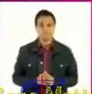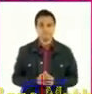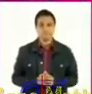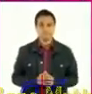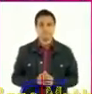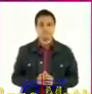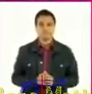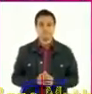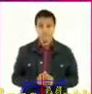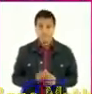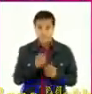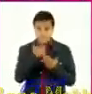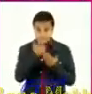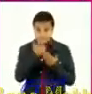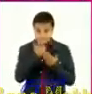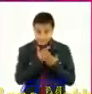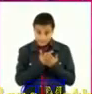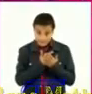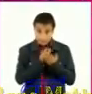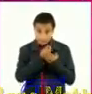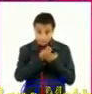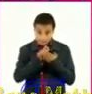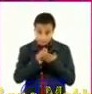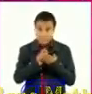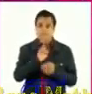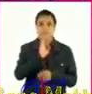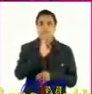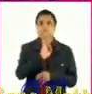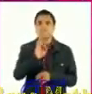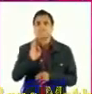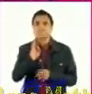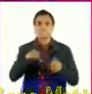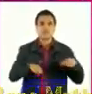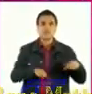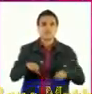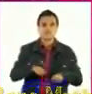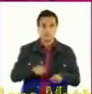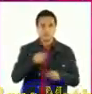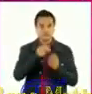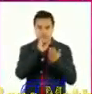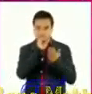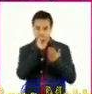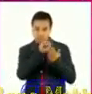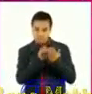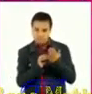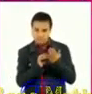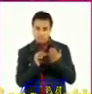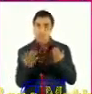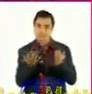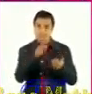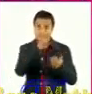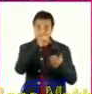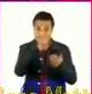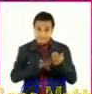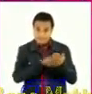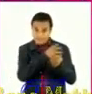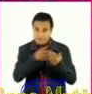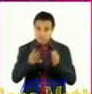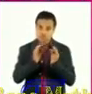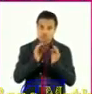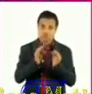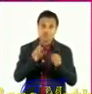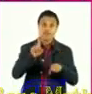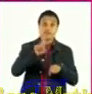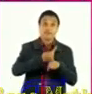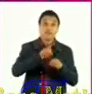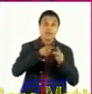En esta lista, también se anota la fecha en la que se realizará la actividad, y eso nos da el cronograma de actividades. Se anota el día de